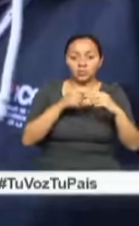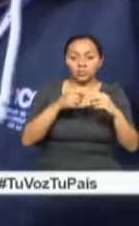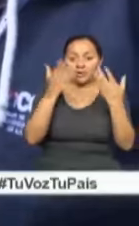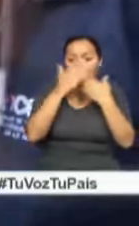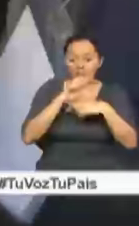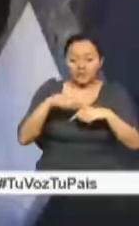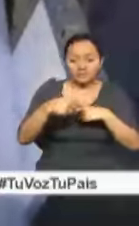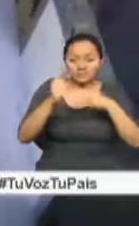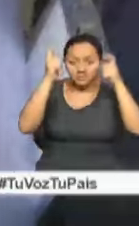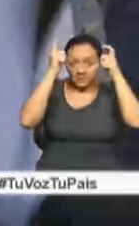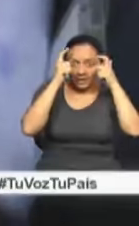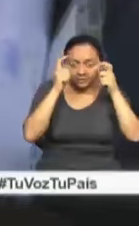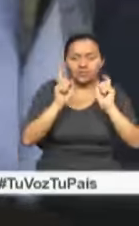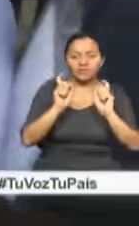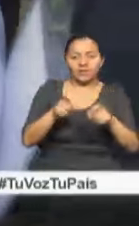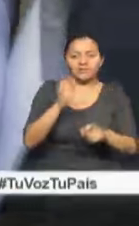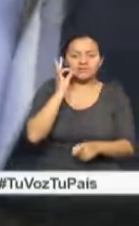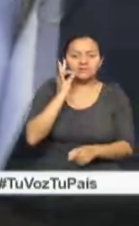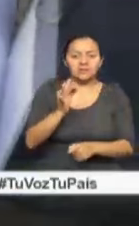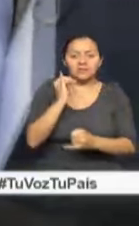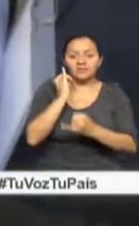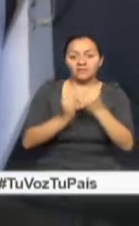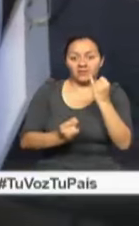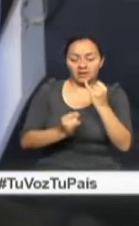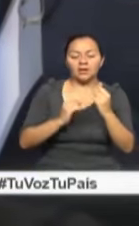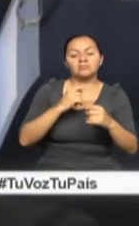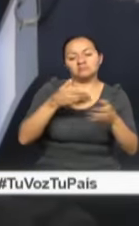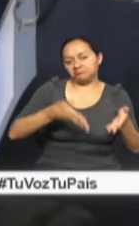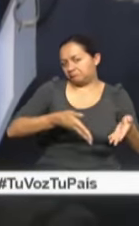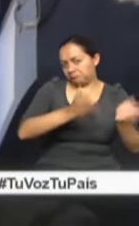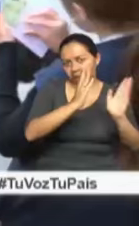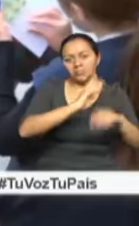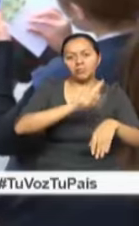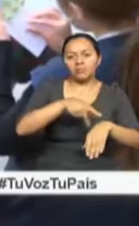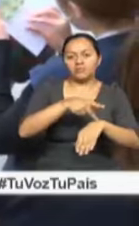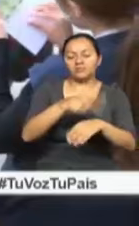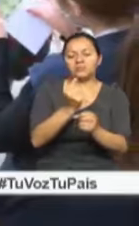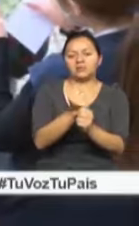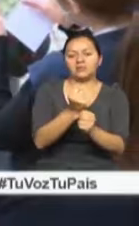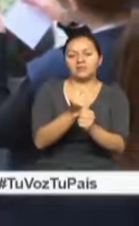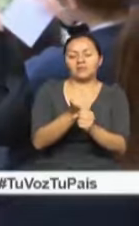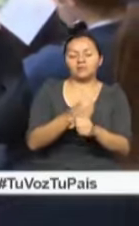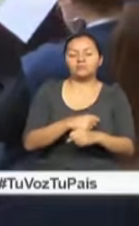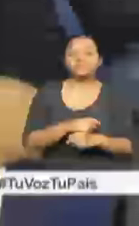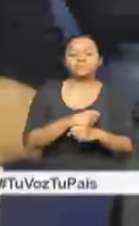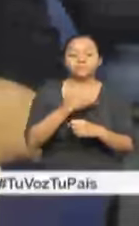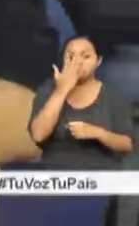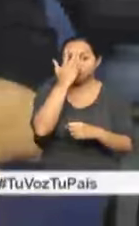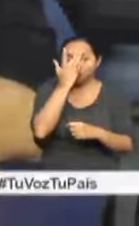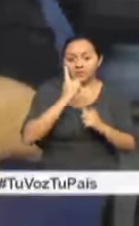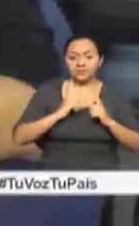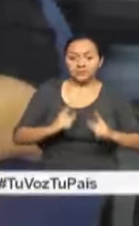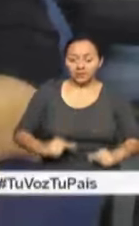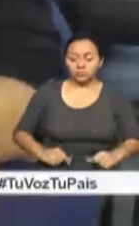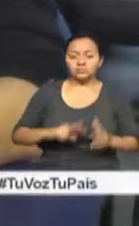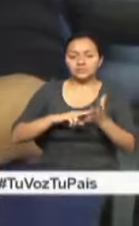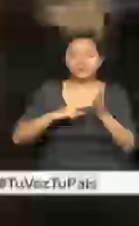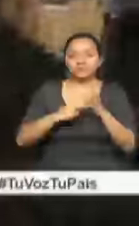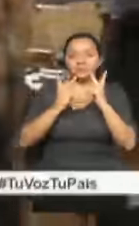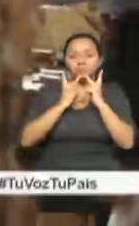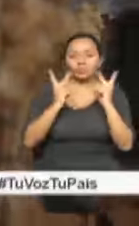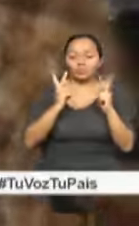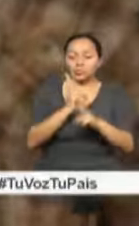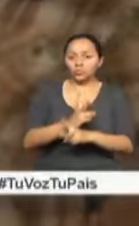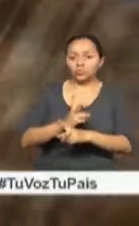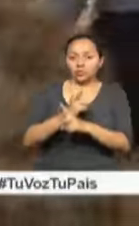examen de habilitación para el ejercicio profesional en las carreras consideradas de interés público. La aprobación de este examen